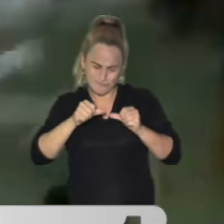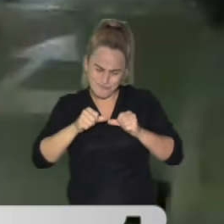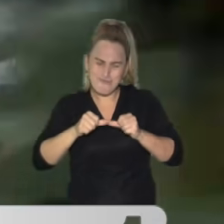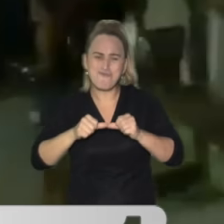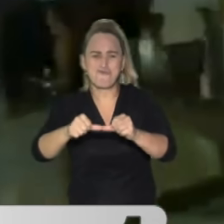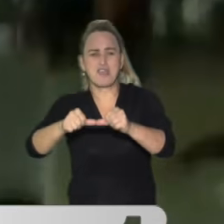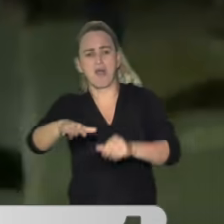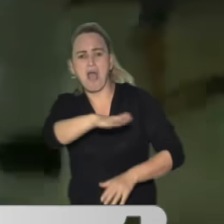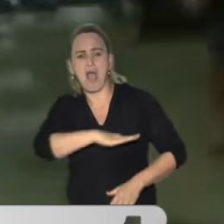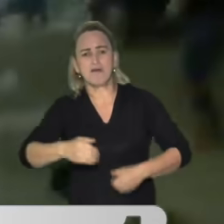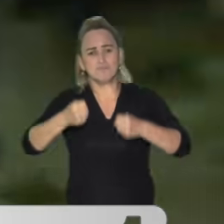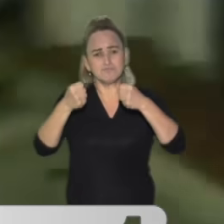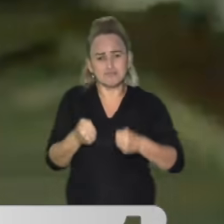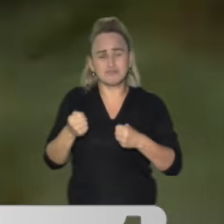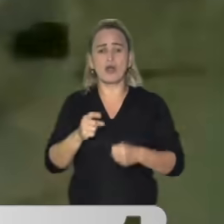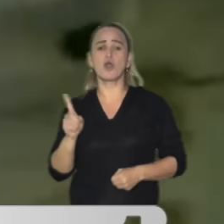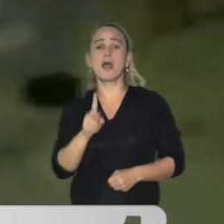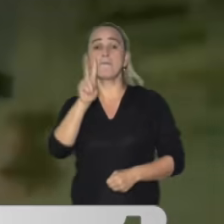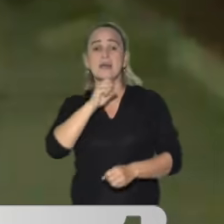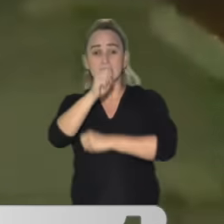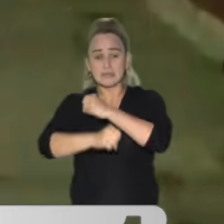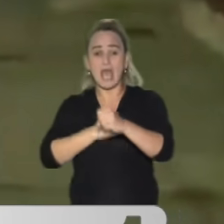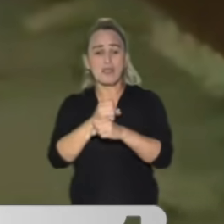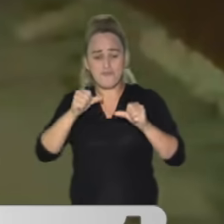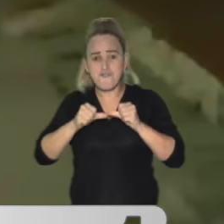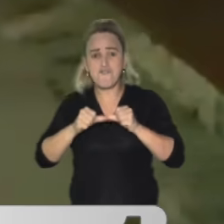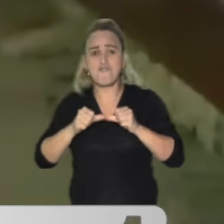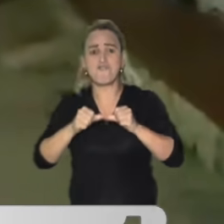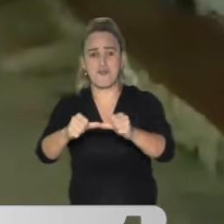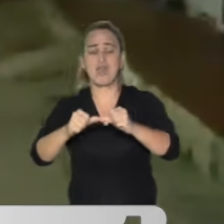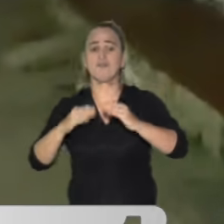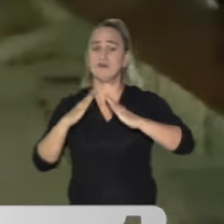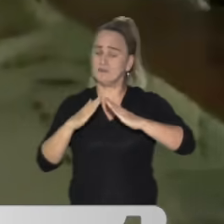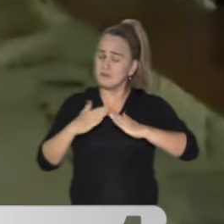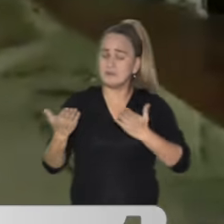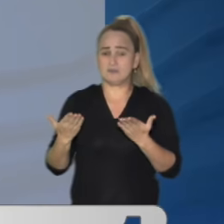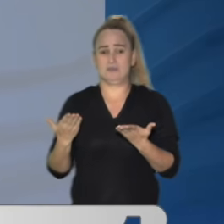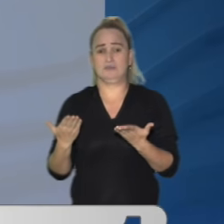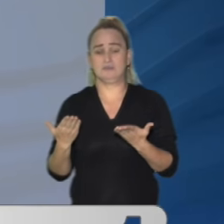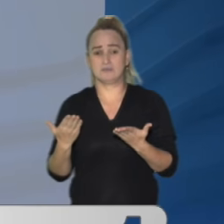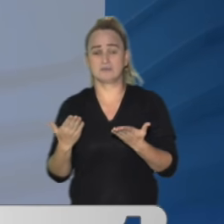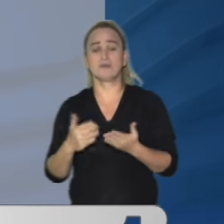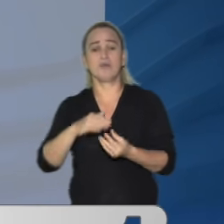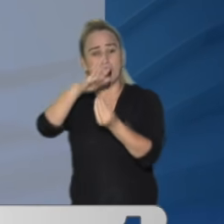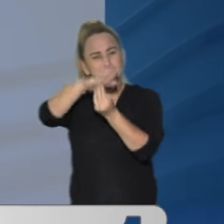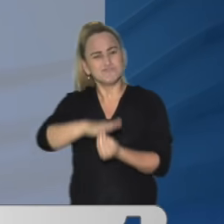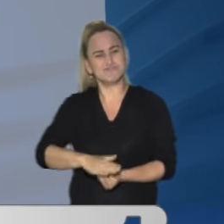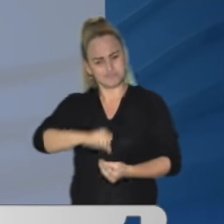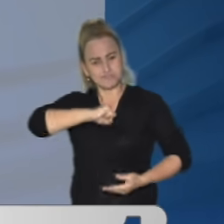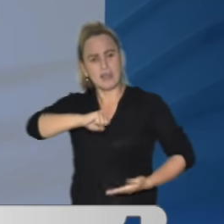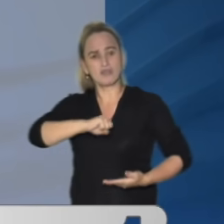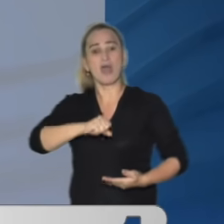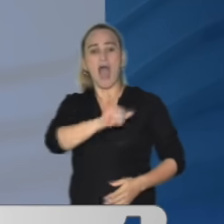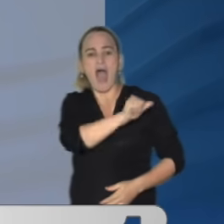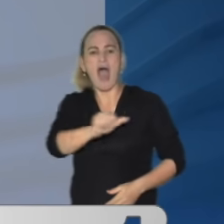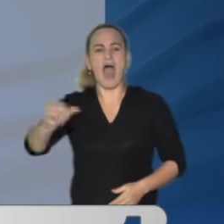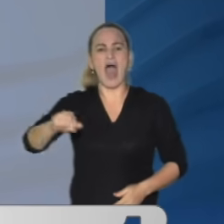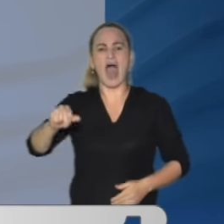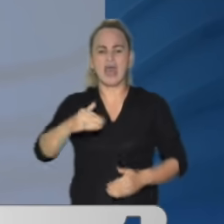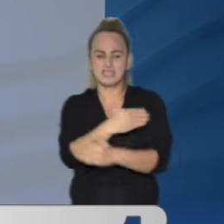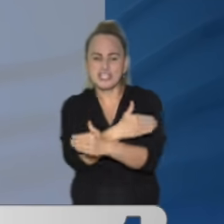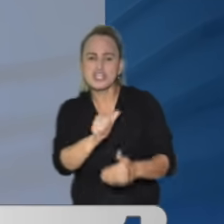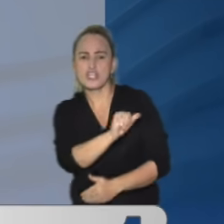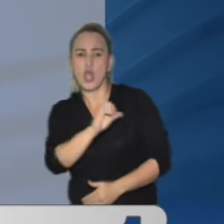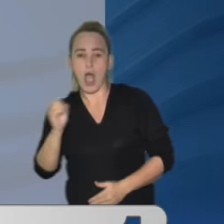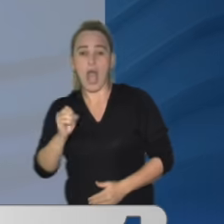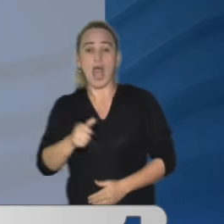este sector por más de 20 años, algunas personas, y lo que también se generó vulneraciones a mujeres, niños